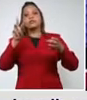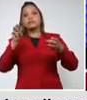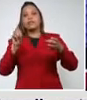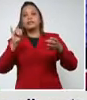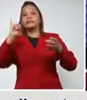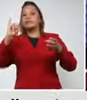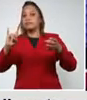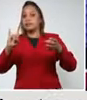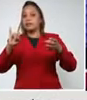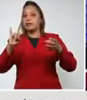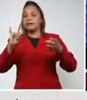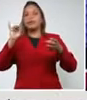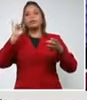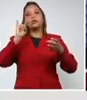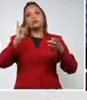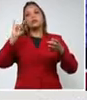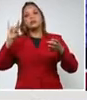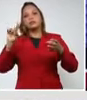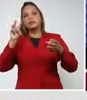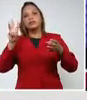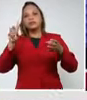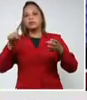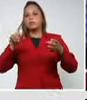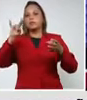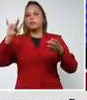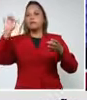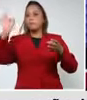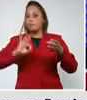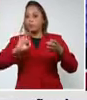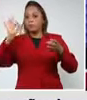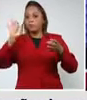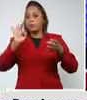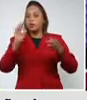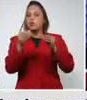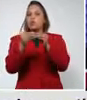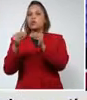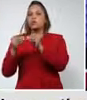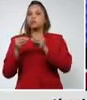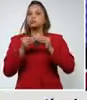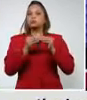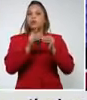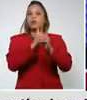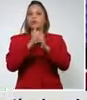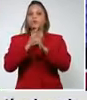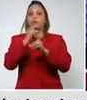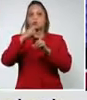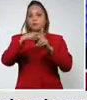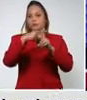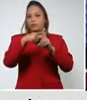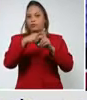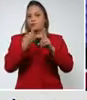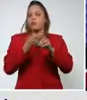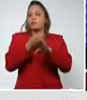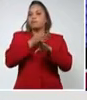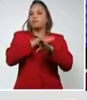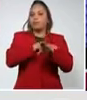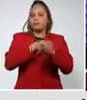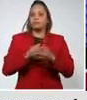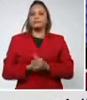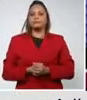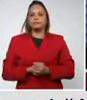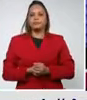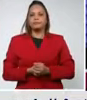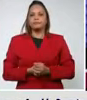936, el 93,9%, contactos de casos confirmados previamente. Ahí